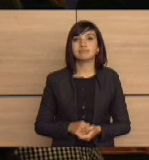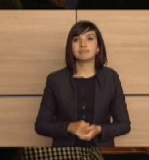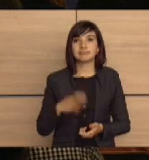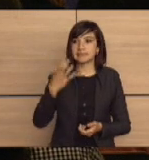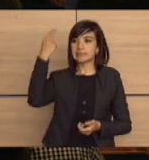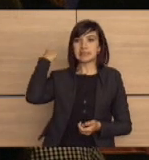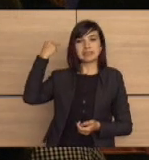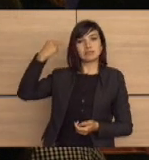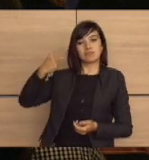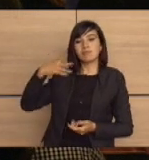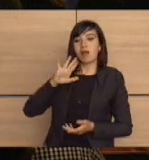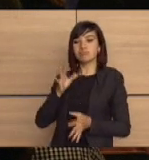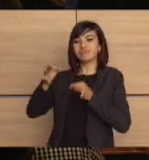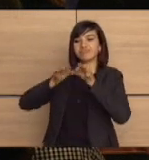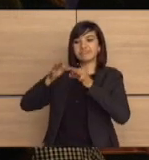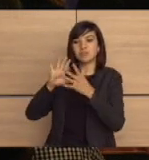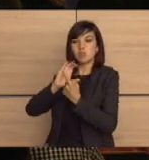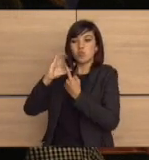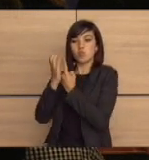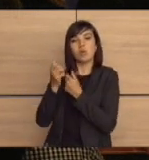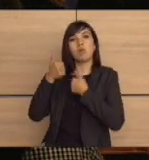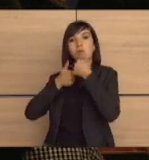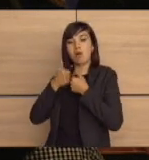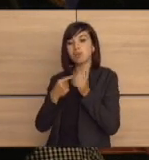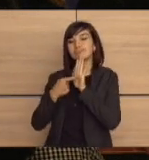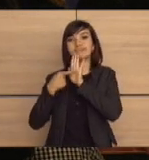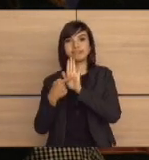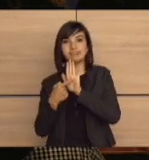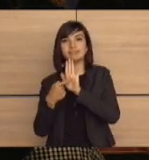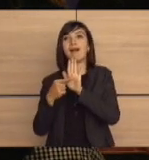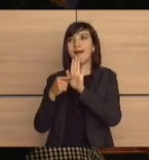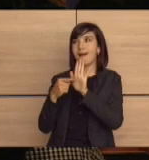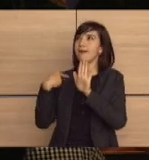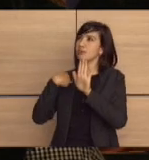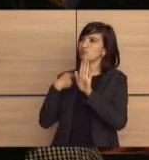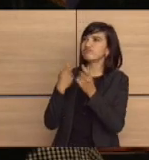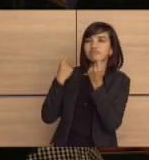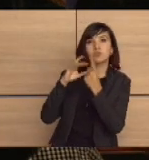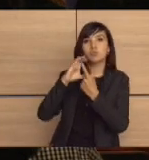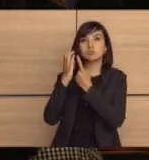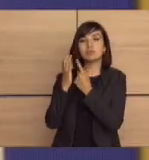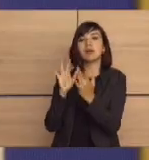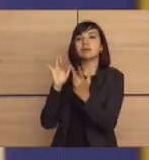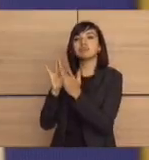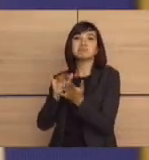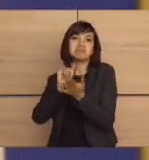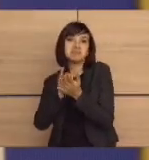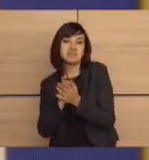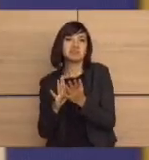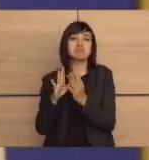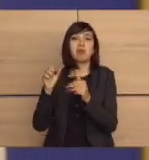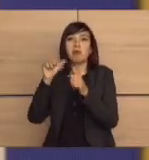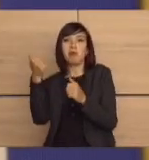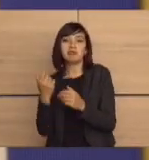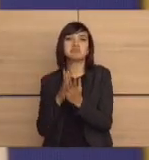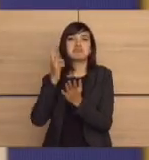cultura, pero situarlo a uno en una cultura no solamente como lo hacen la sociología o la antropología o la